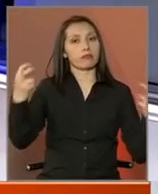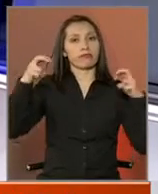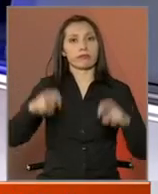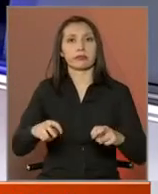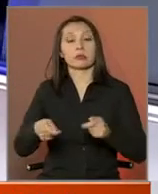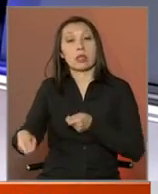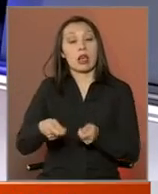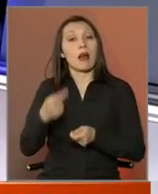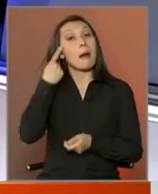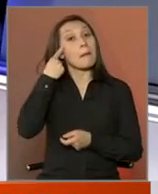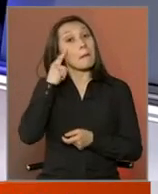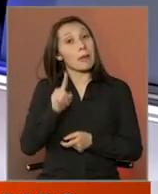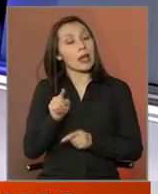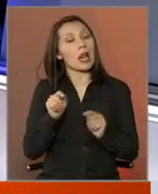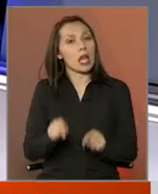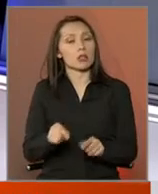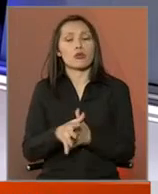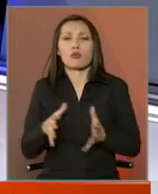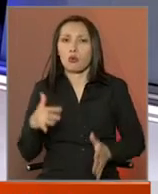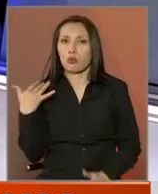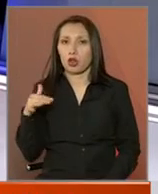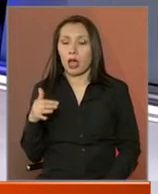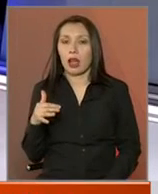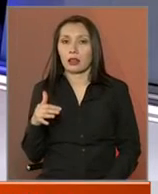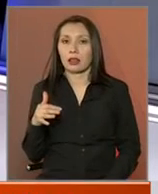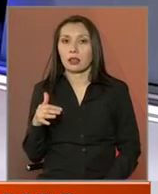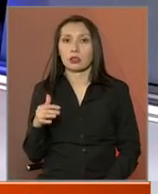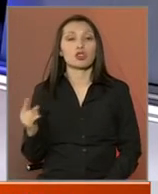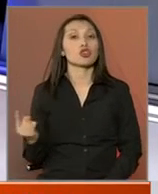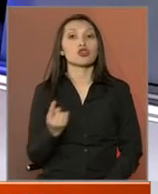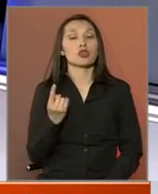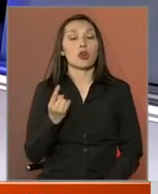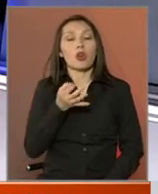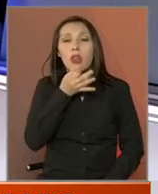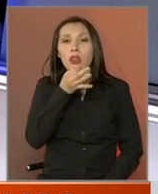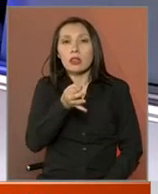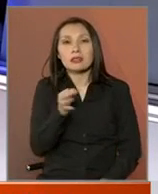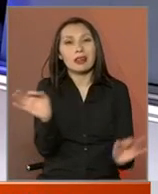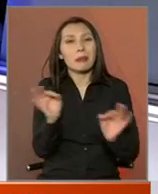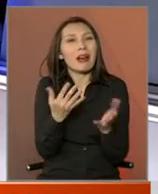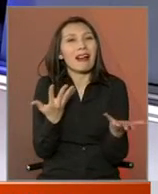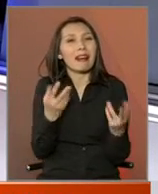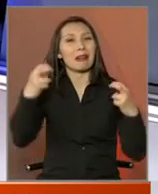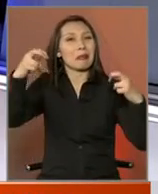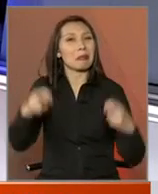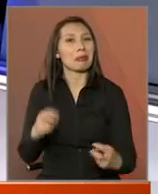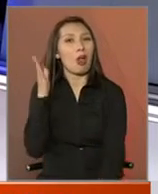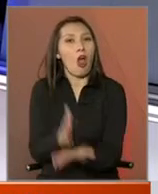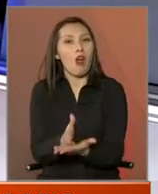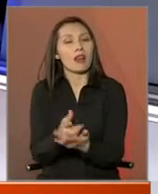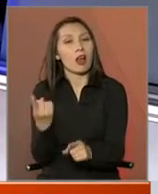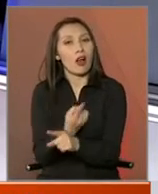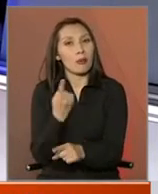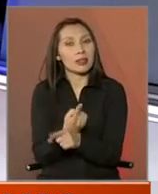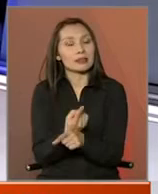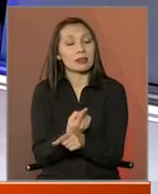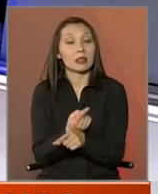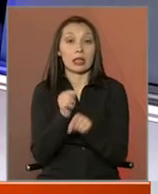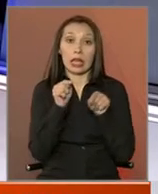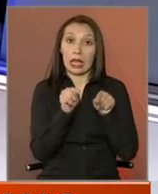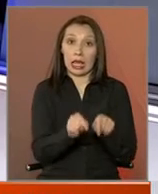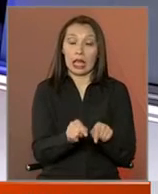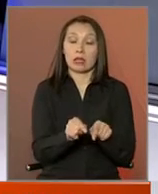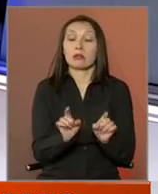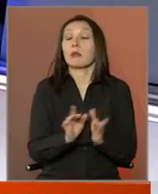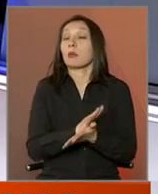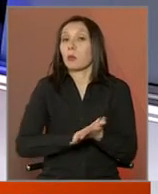negociar. Pero, y esto es muy importante, acotó esa eventual obligación. Dijo que si ese fuera